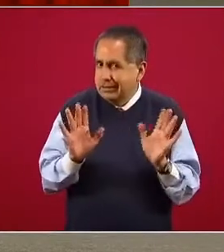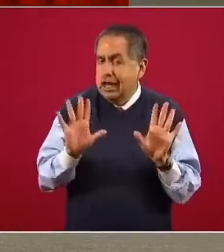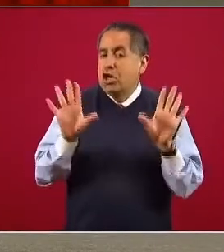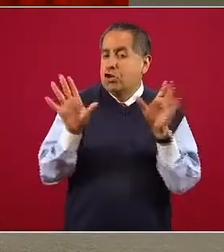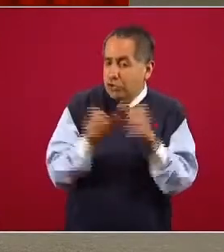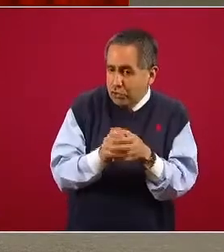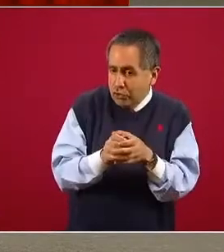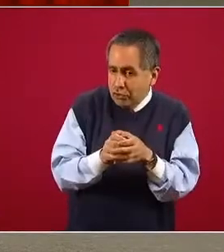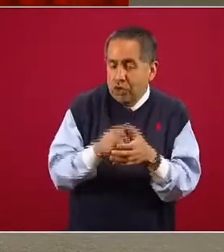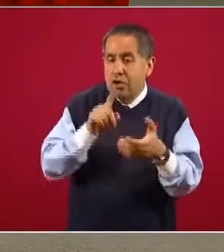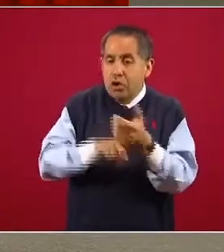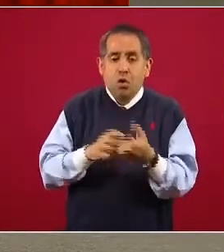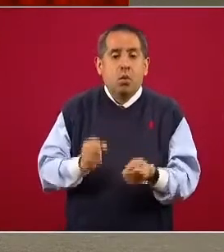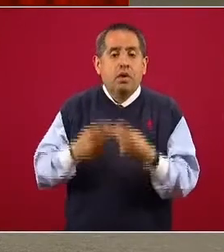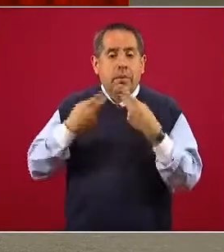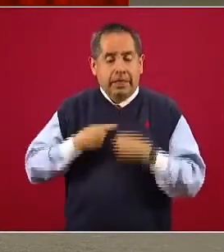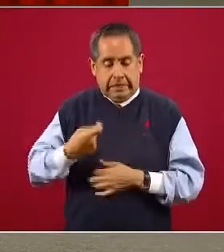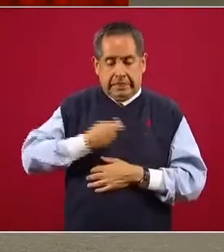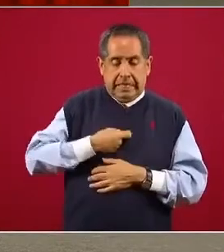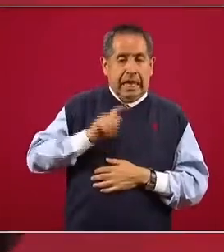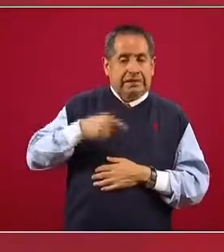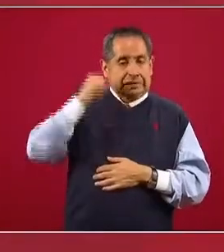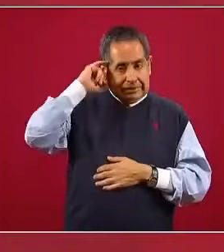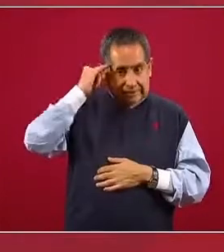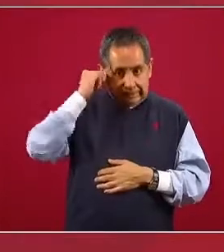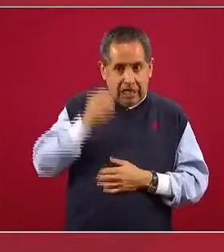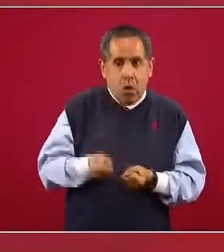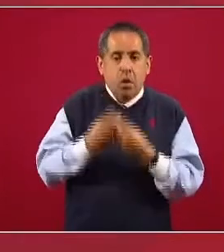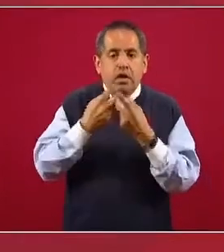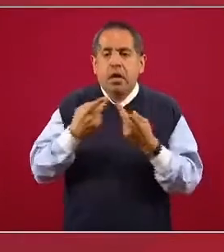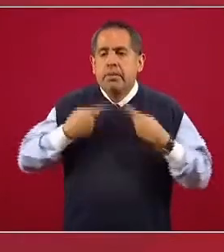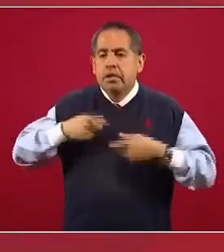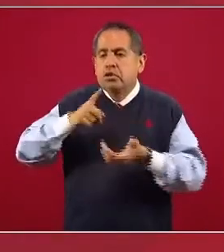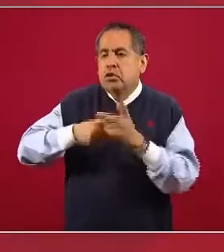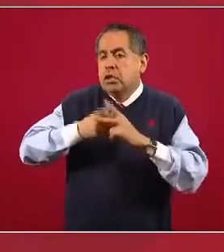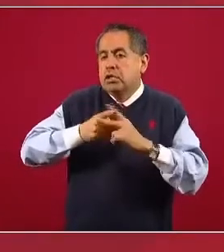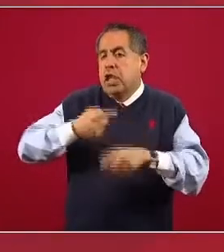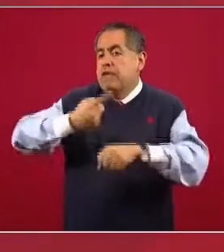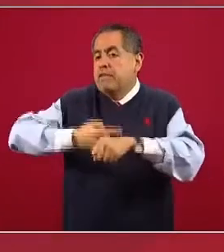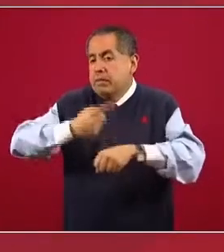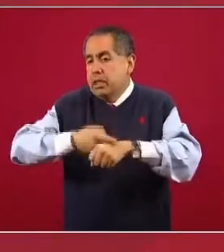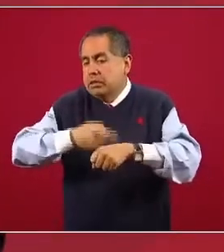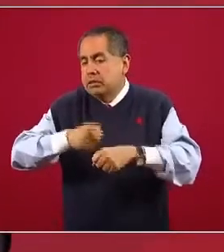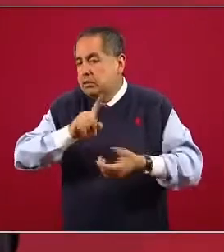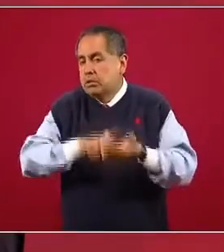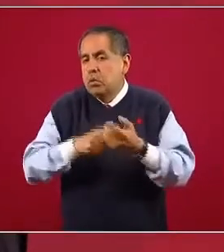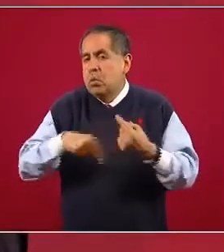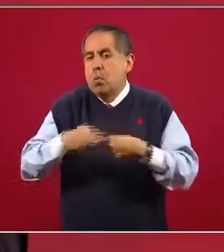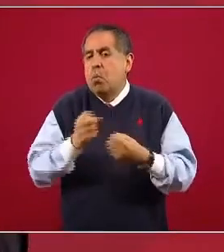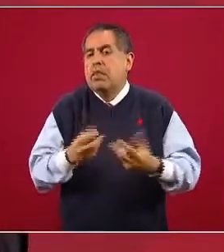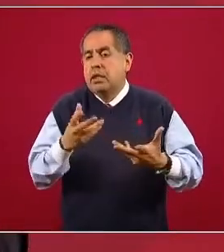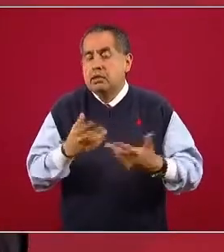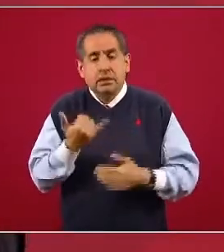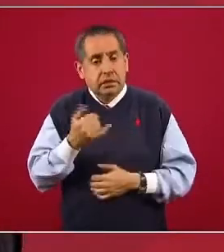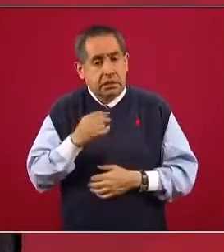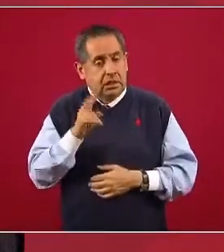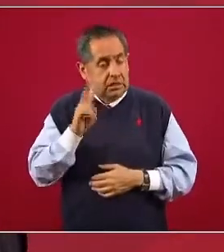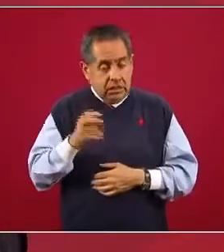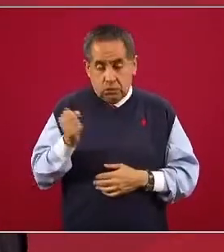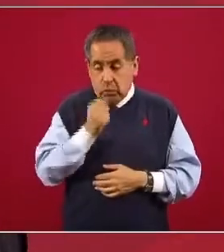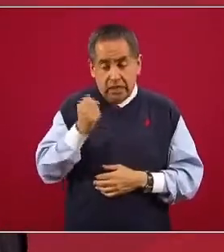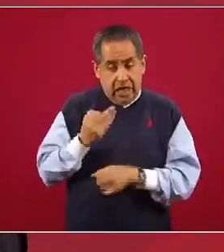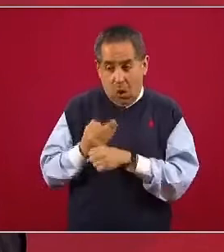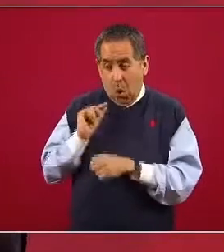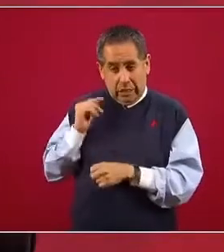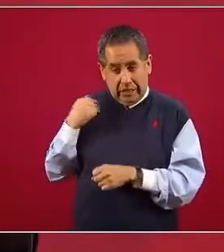poblacional, que es la población que se autoidentifica como indígena, qué proporción ha enfermado. Y afortunadamente, hasta